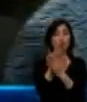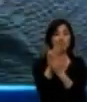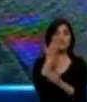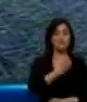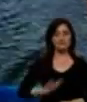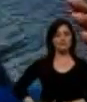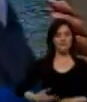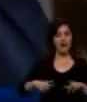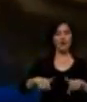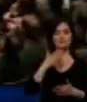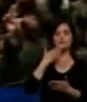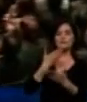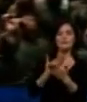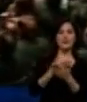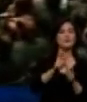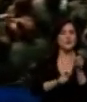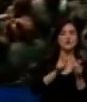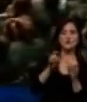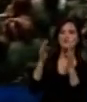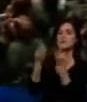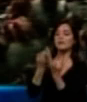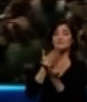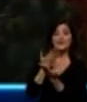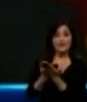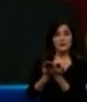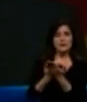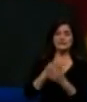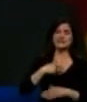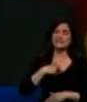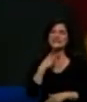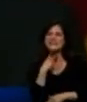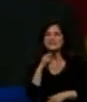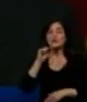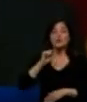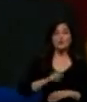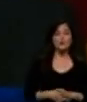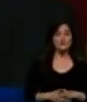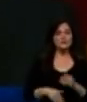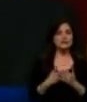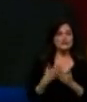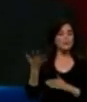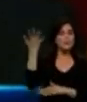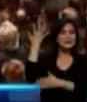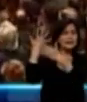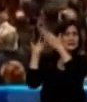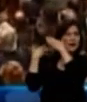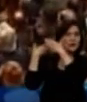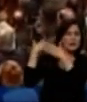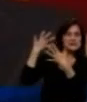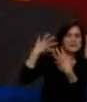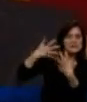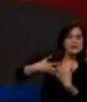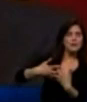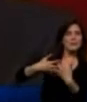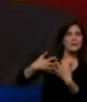los asistentes, a su familia, y reconoció estar asustado. Dijo que este día se une la herencia del pasado con el presente. Recordó